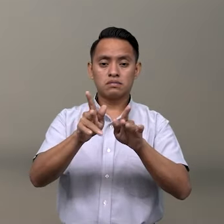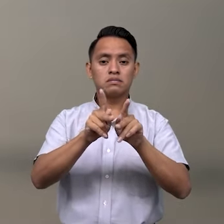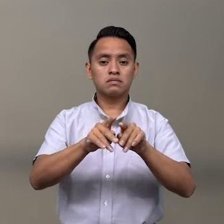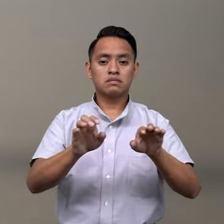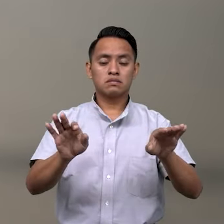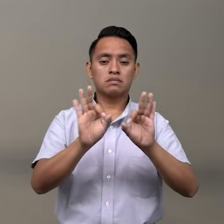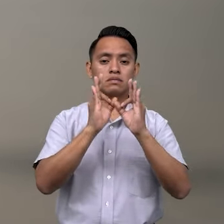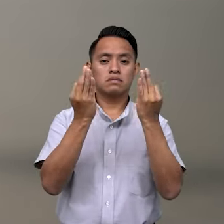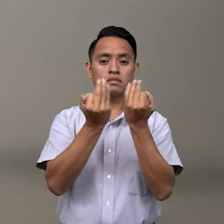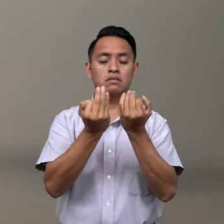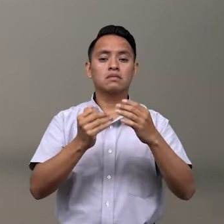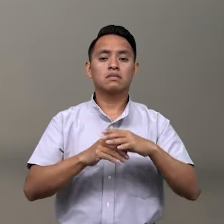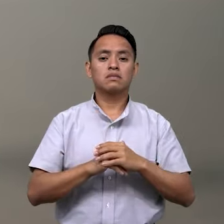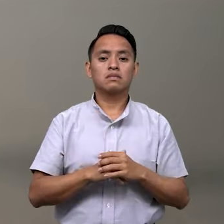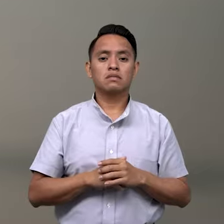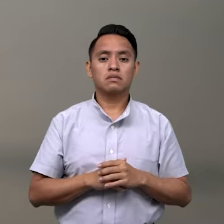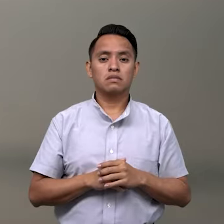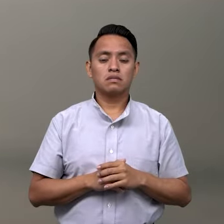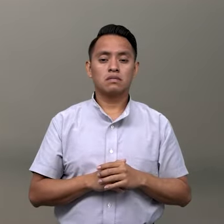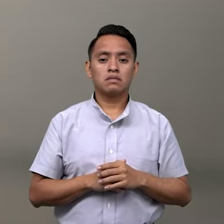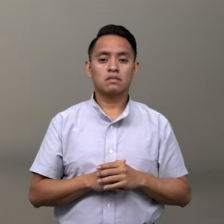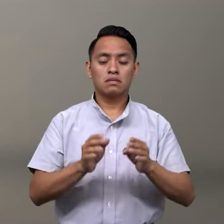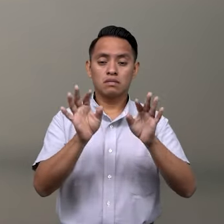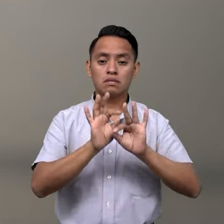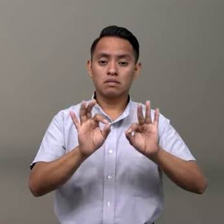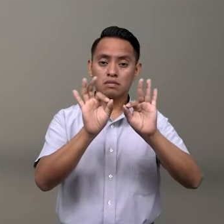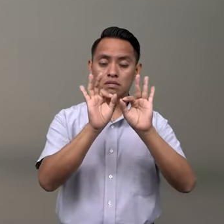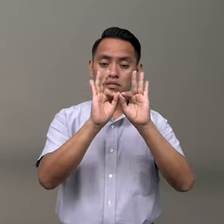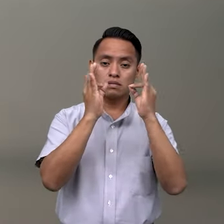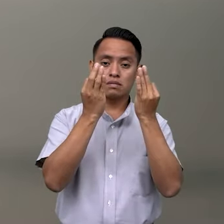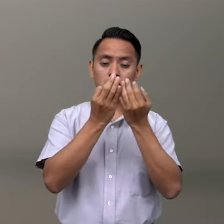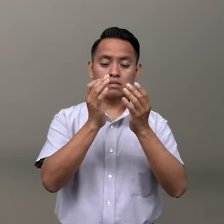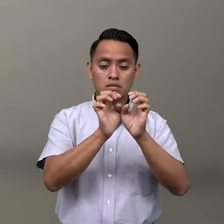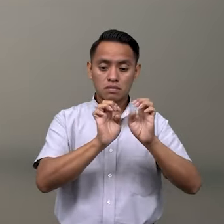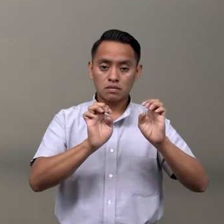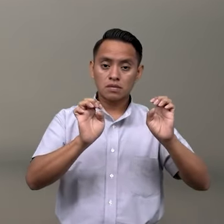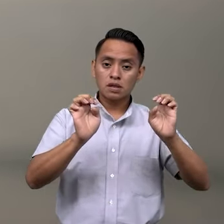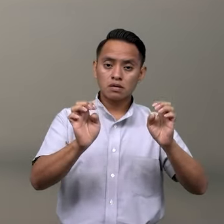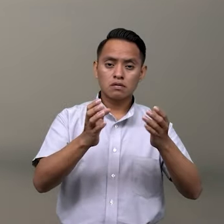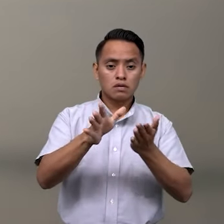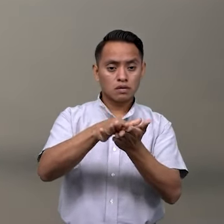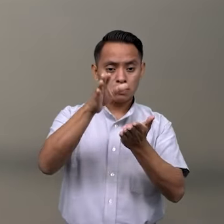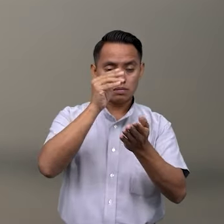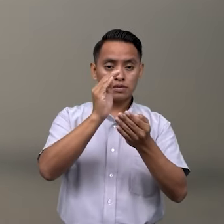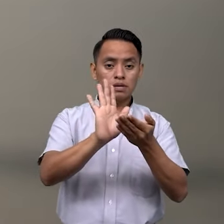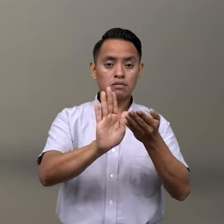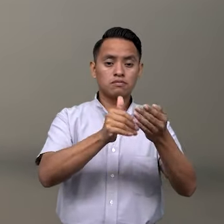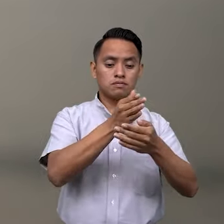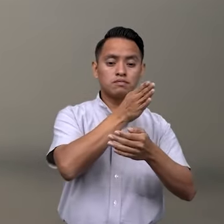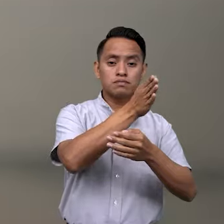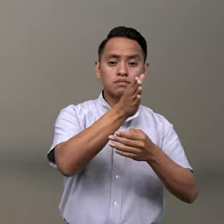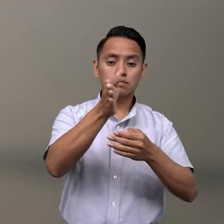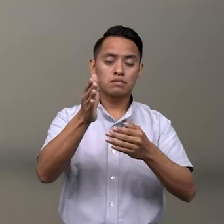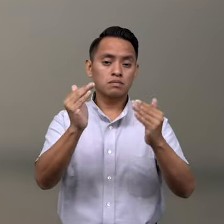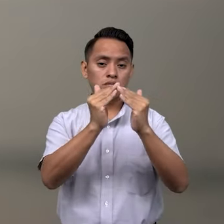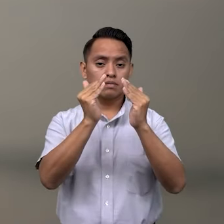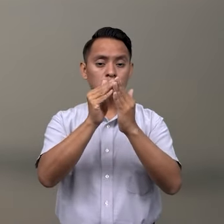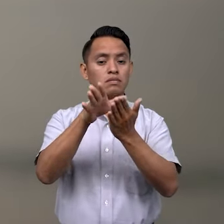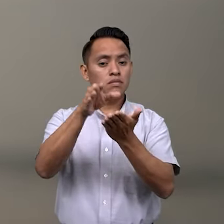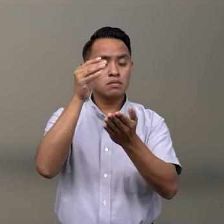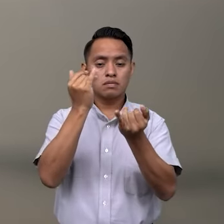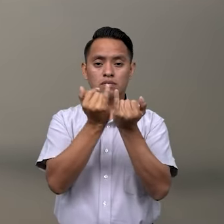ahí fue lo que más impactó en la familia, porque de los niños llegó al hogar y ya cada familia ya conoce todos los riesgos que tiene en su